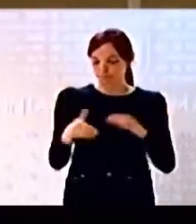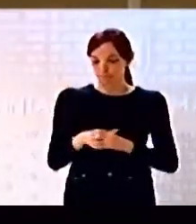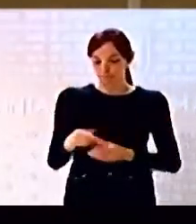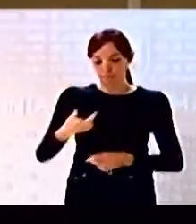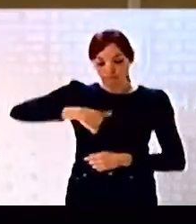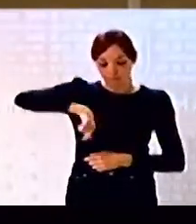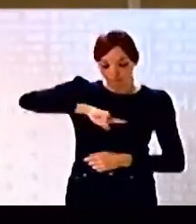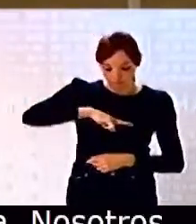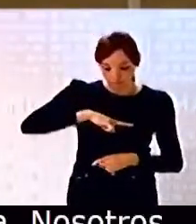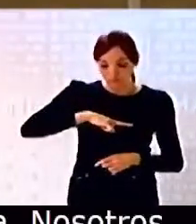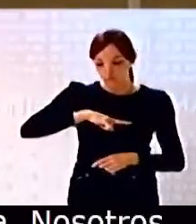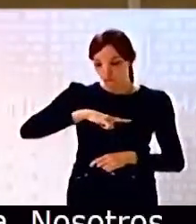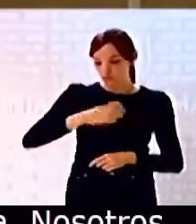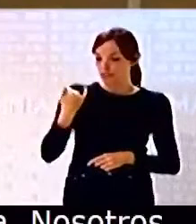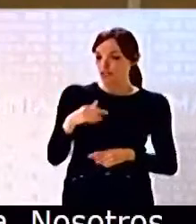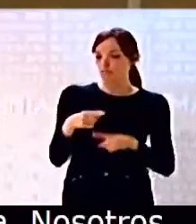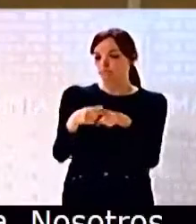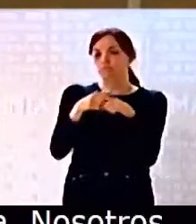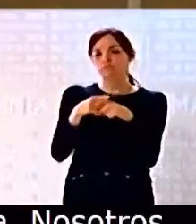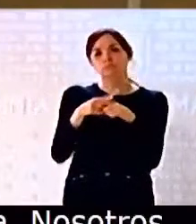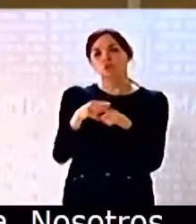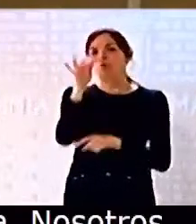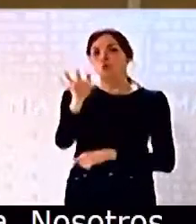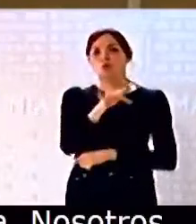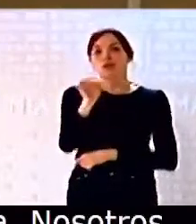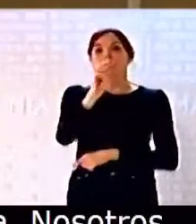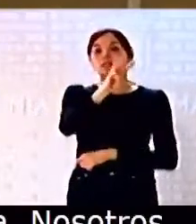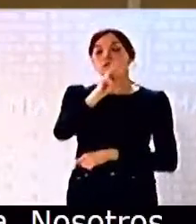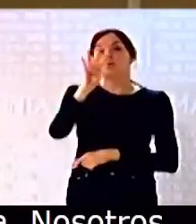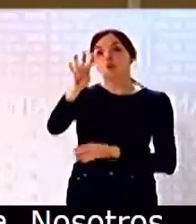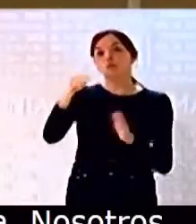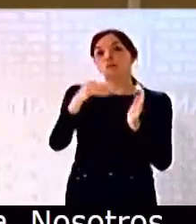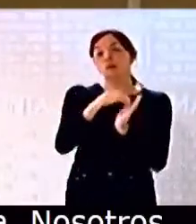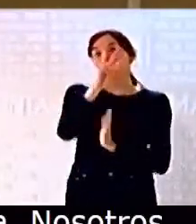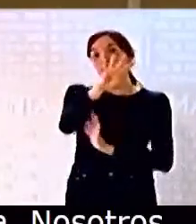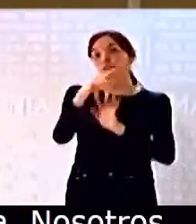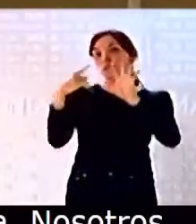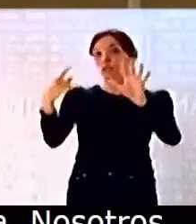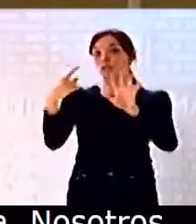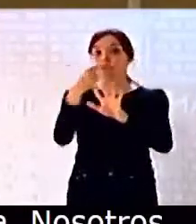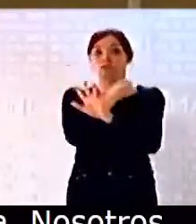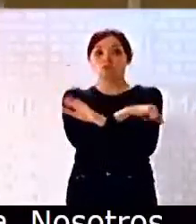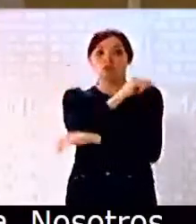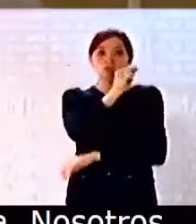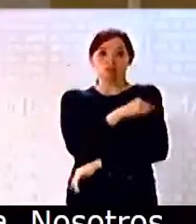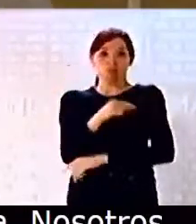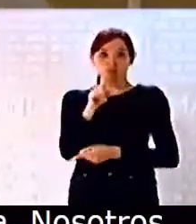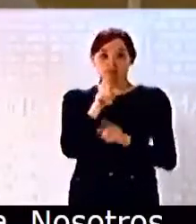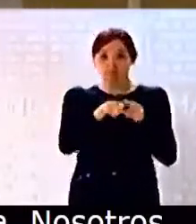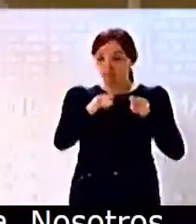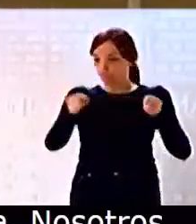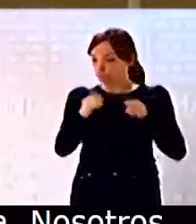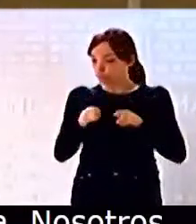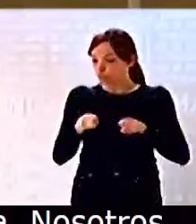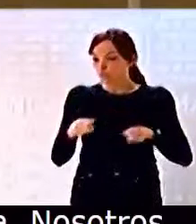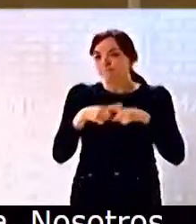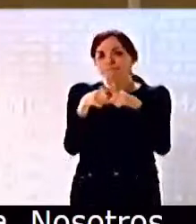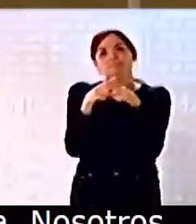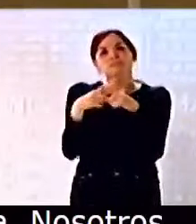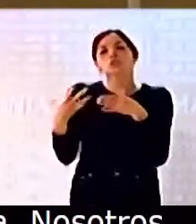Nosotros hemos repartido un total de 34.046 dosis entre todas las